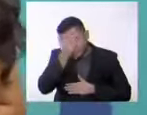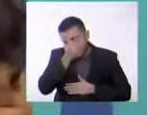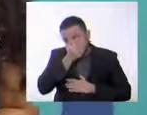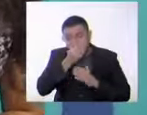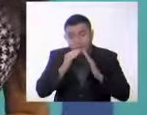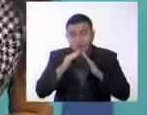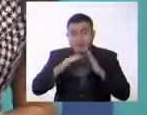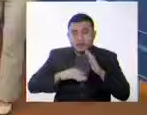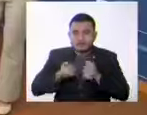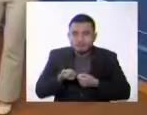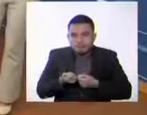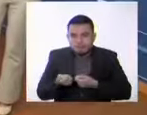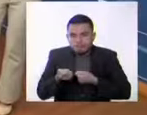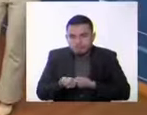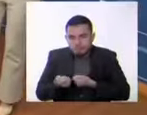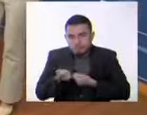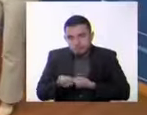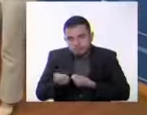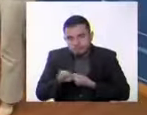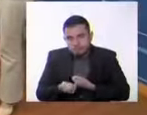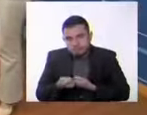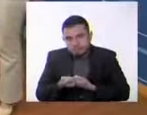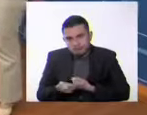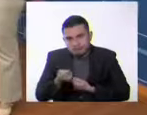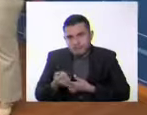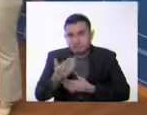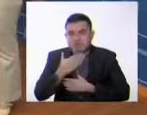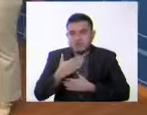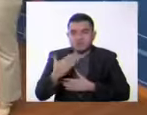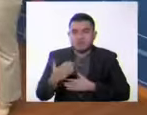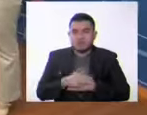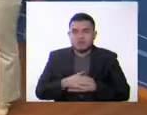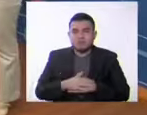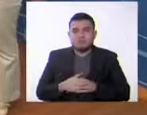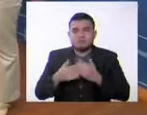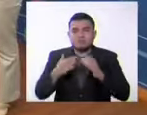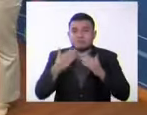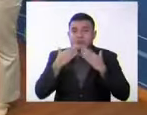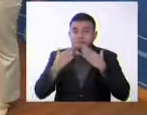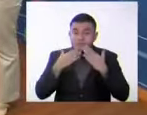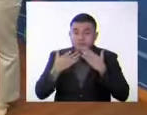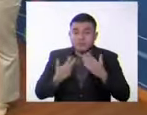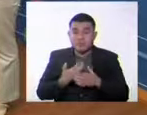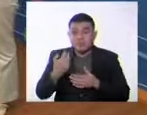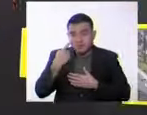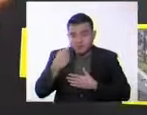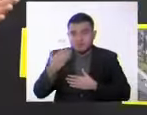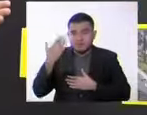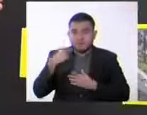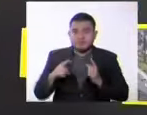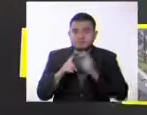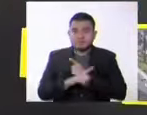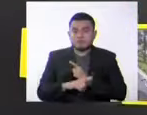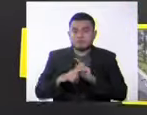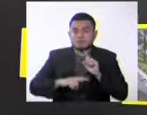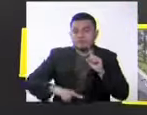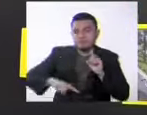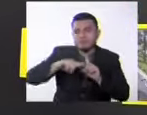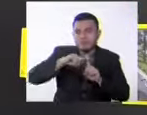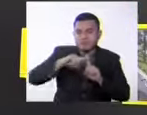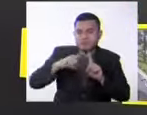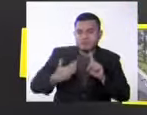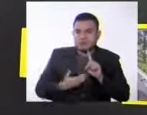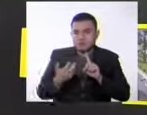haciendo oficio, Luis, qué terrible. Entonces, como lo hemos podido ver, hay cambios que son positivos cuando